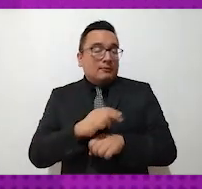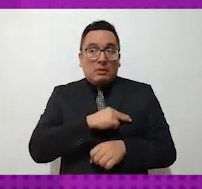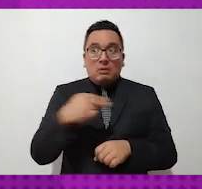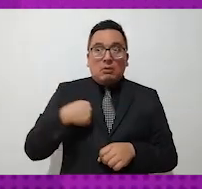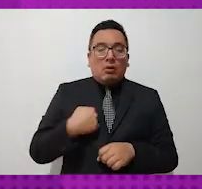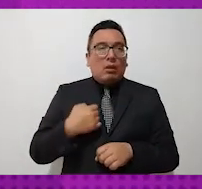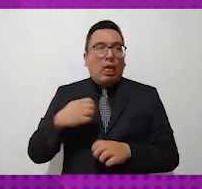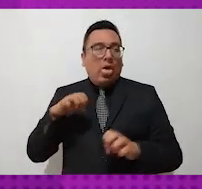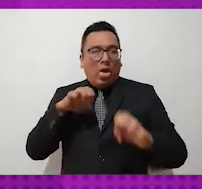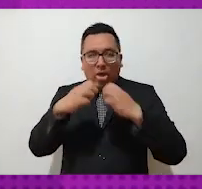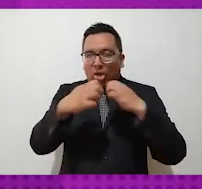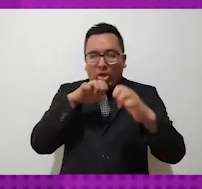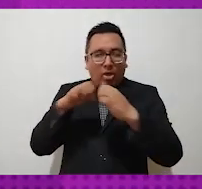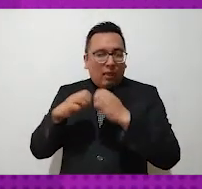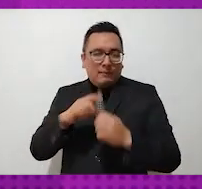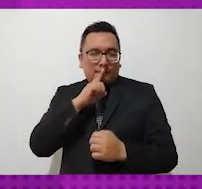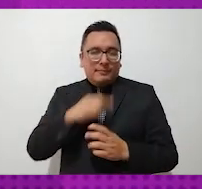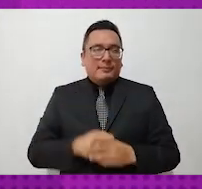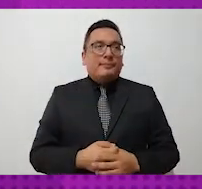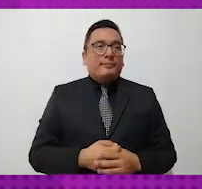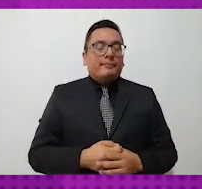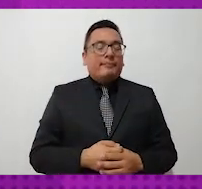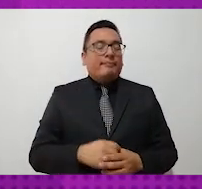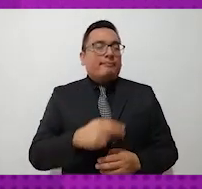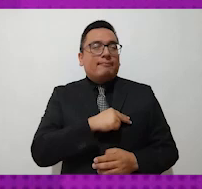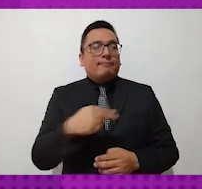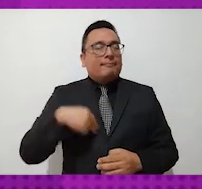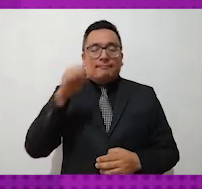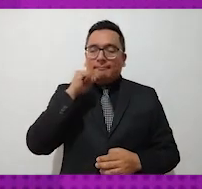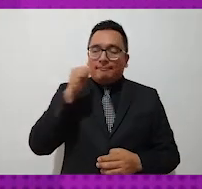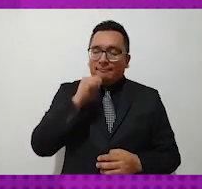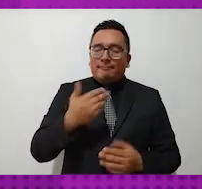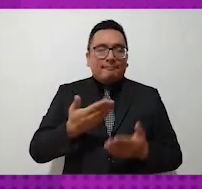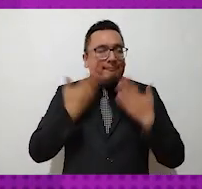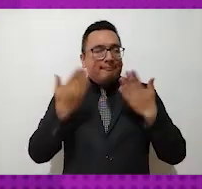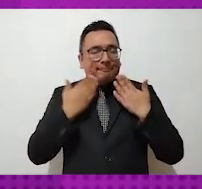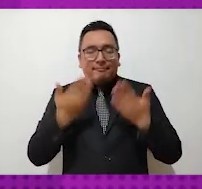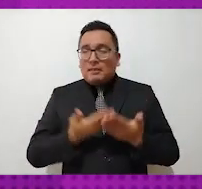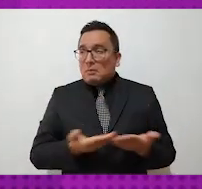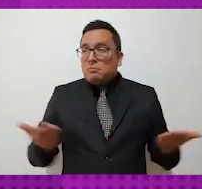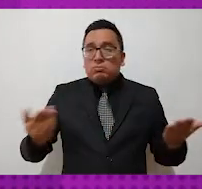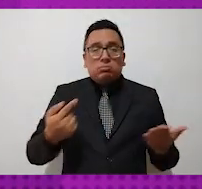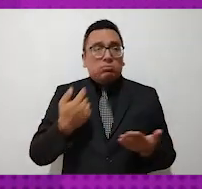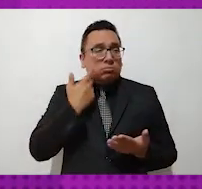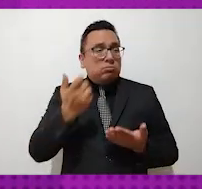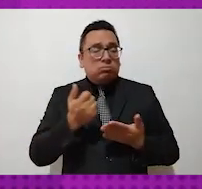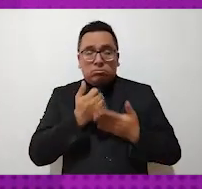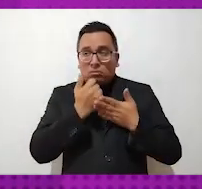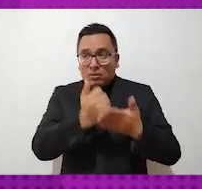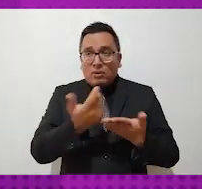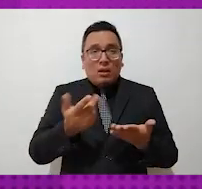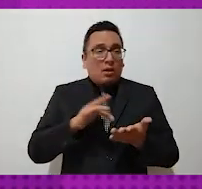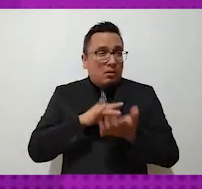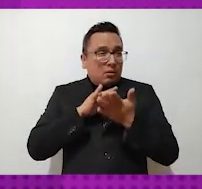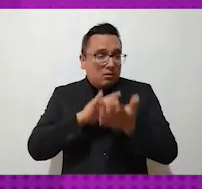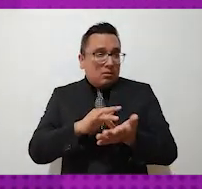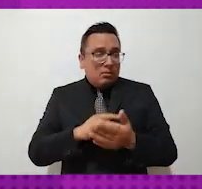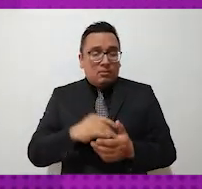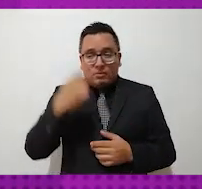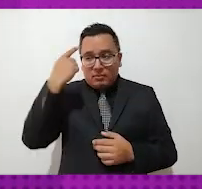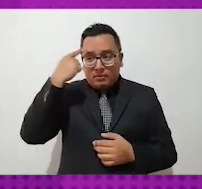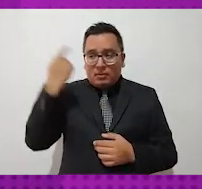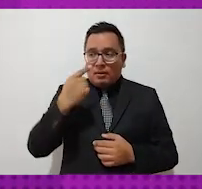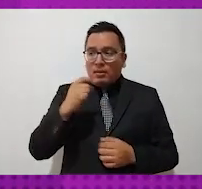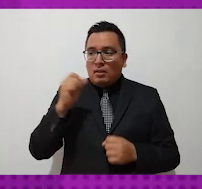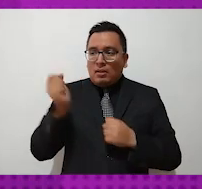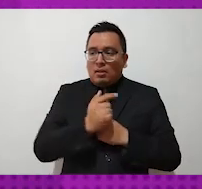un enemigo. Las puertas de la Contraloría están abiertas para guiarlos, para apoyarlos